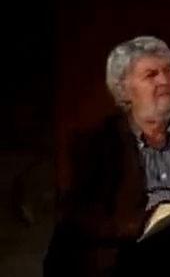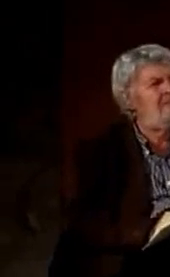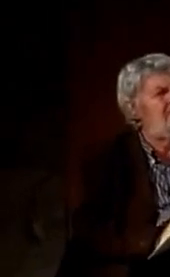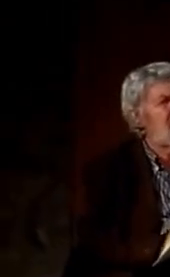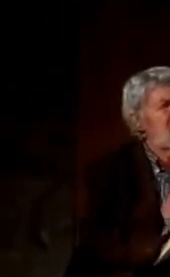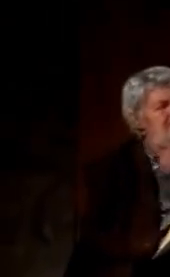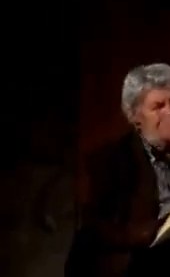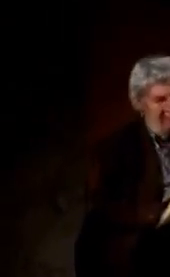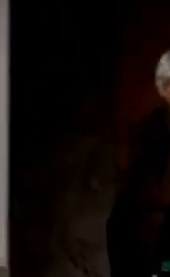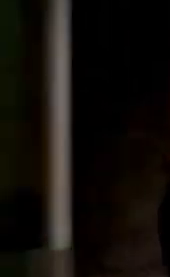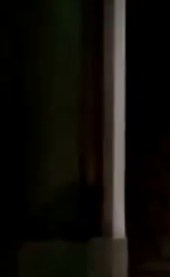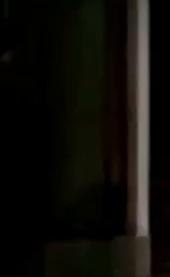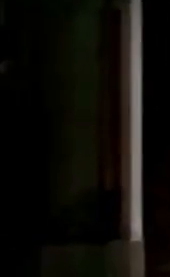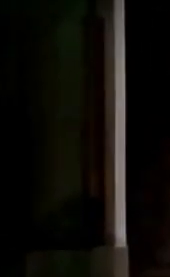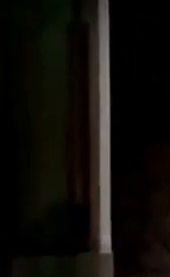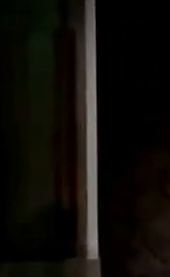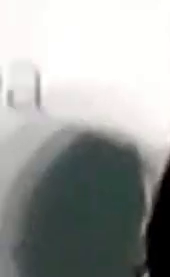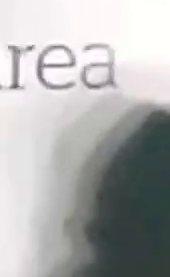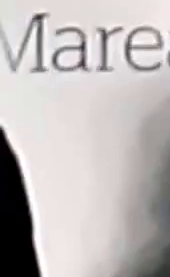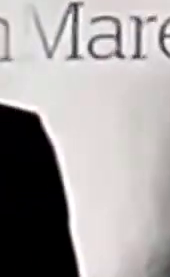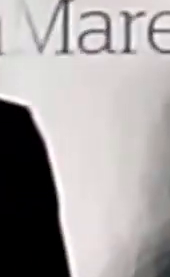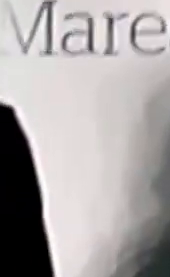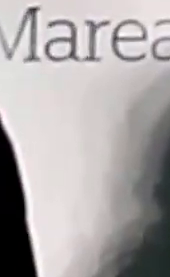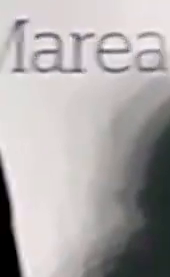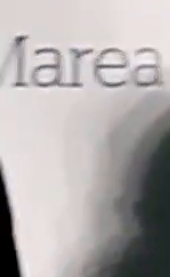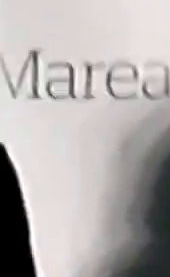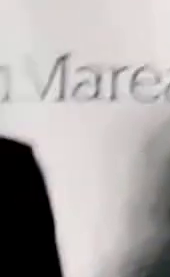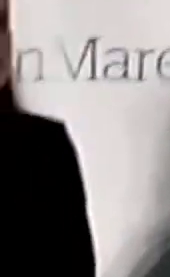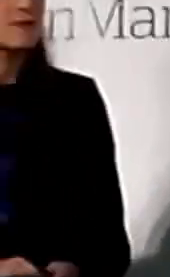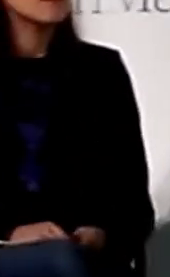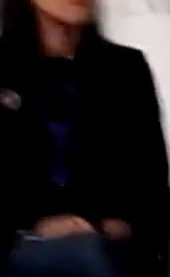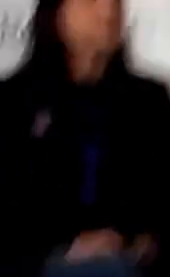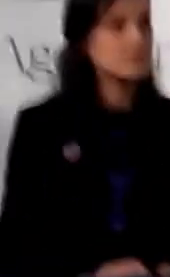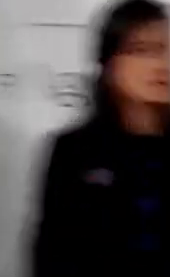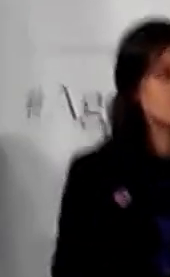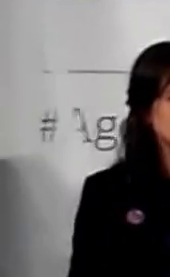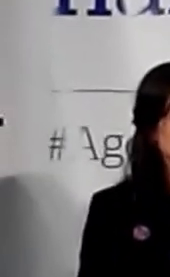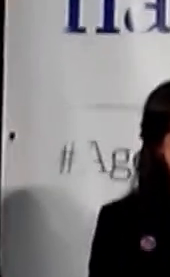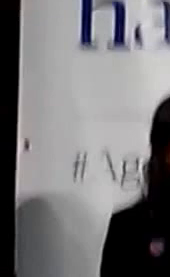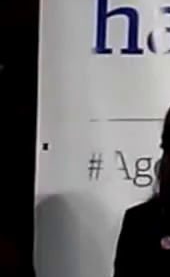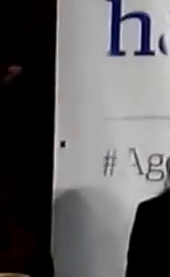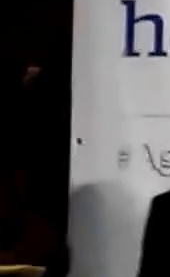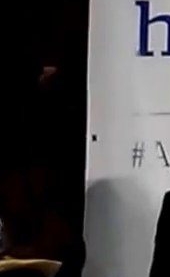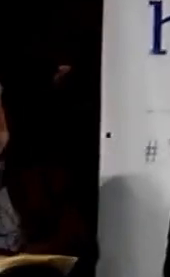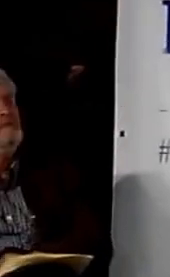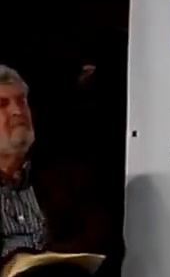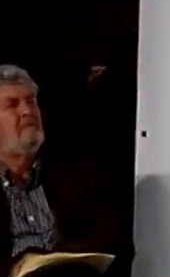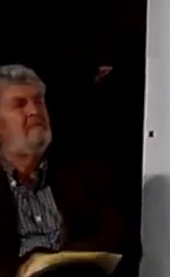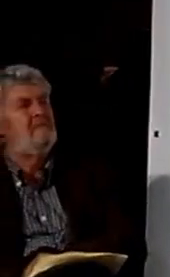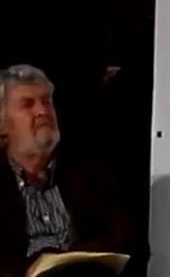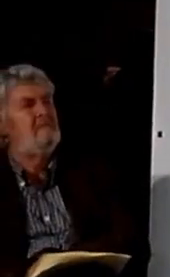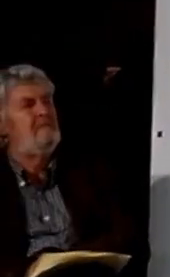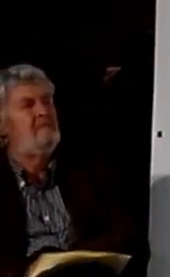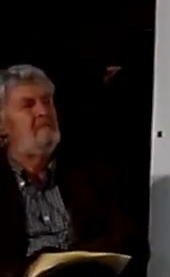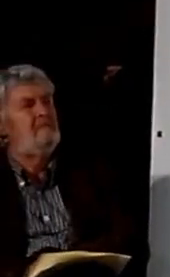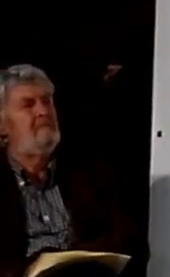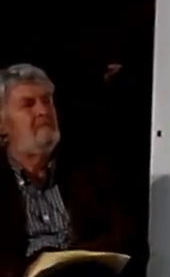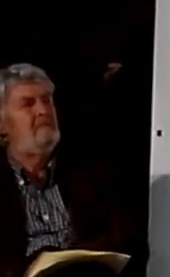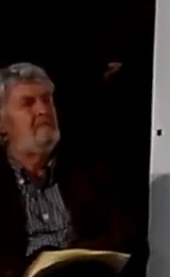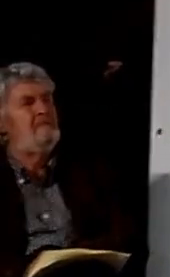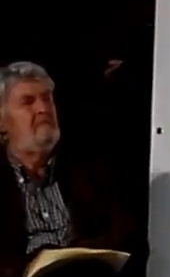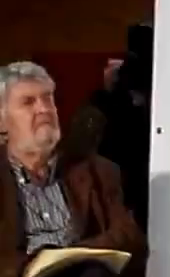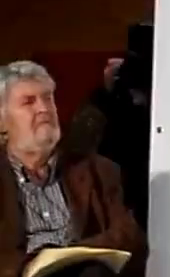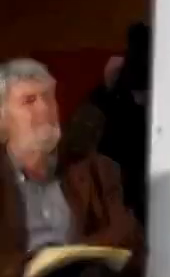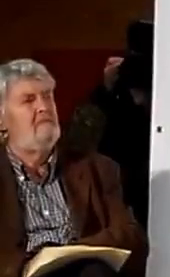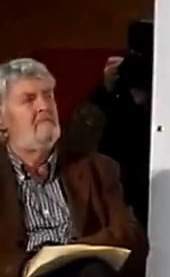o aniversario de Beethoven, PAN poñeralle a letra do 15M a música que vai tocar